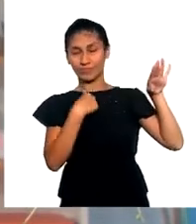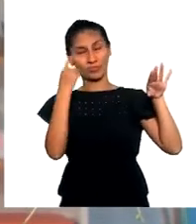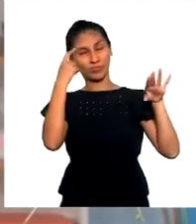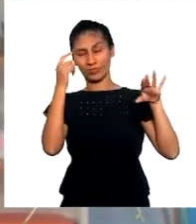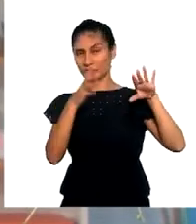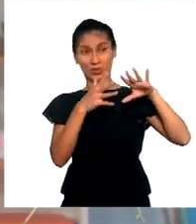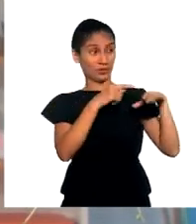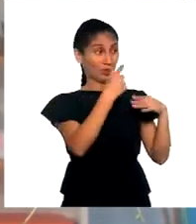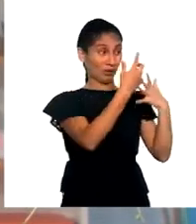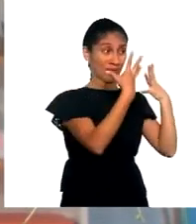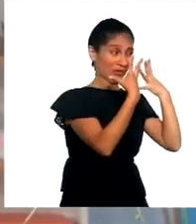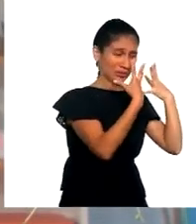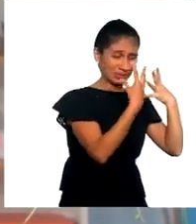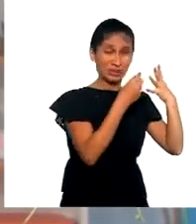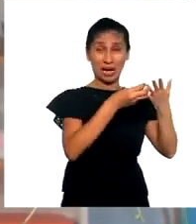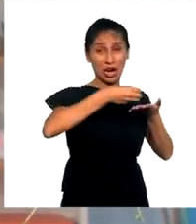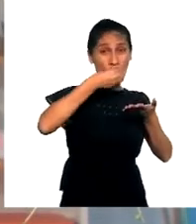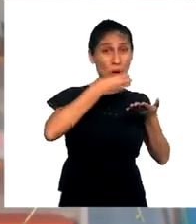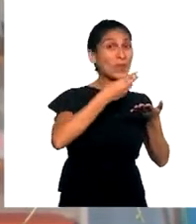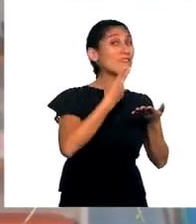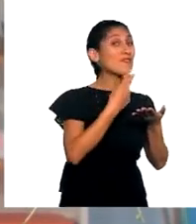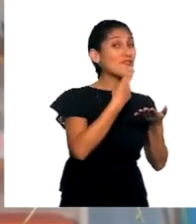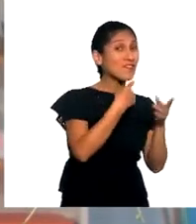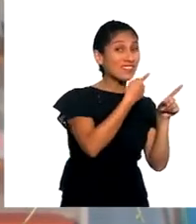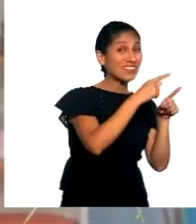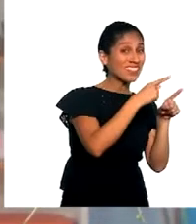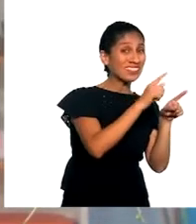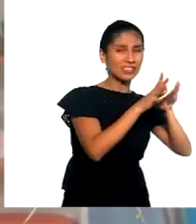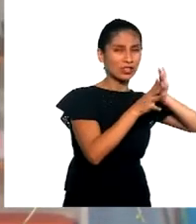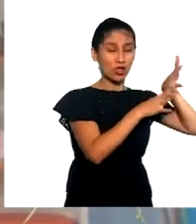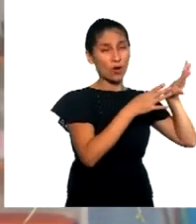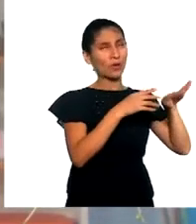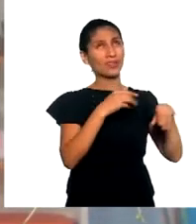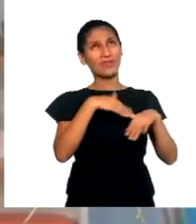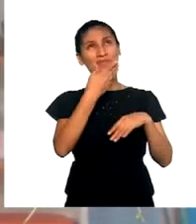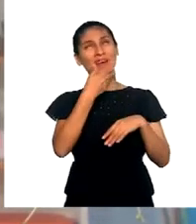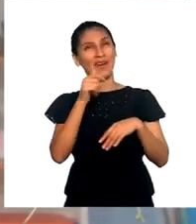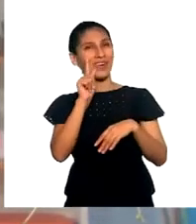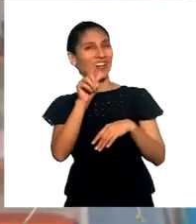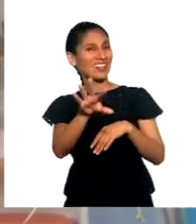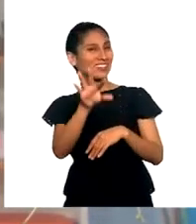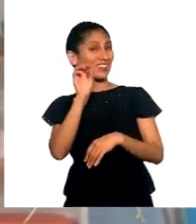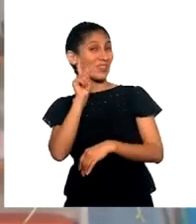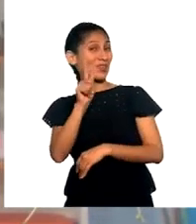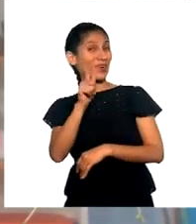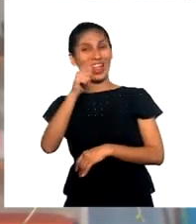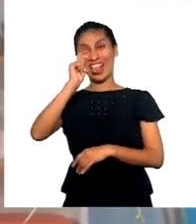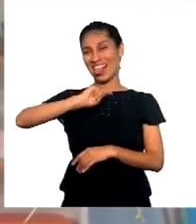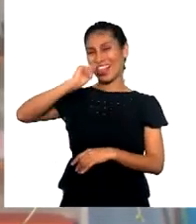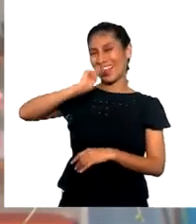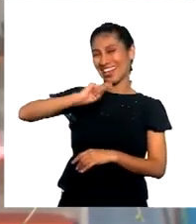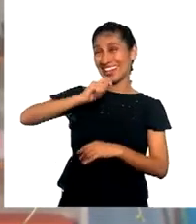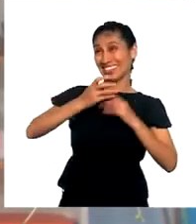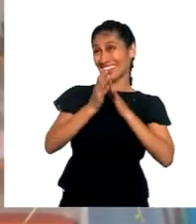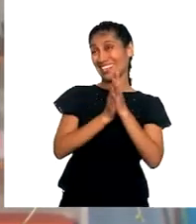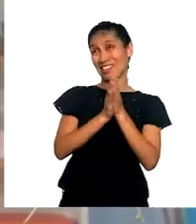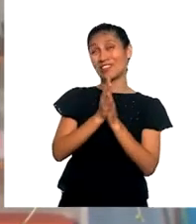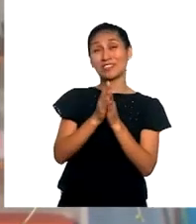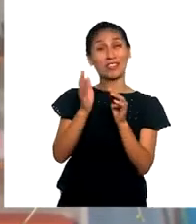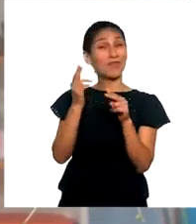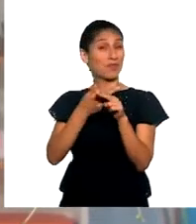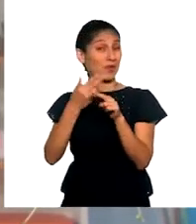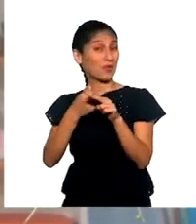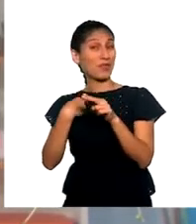resta hijo de todos los antojos así que al final decidí solo comprar helado porque servirá el cumple de mi hermano y bueno podemos compartir